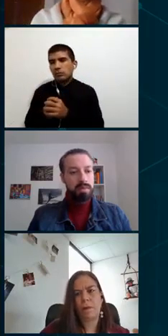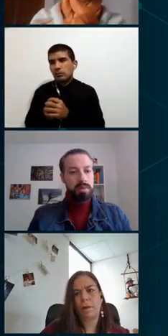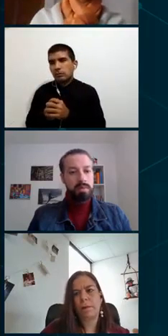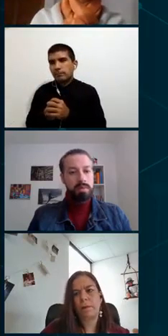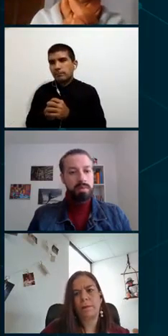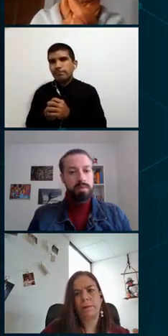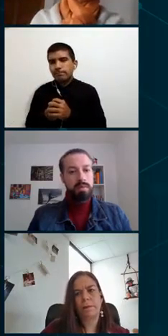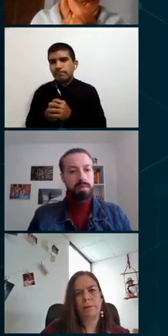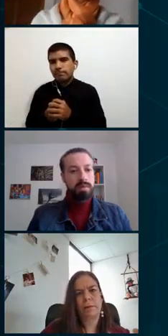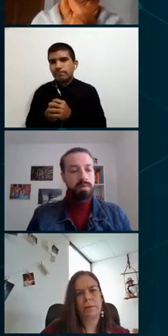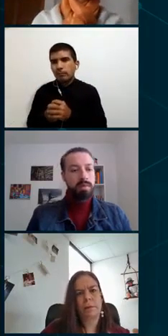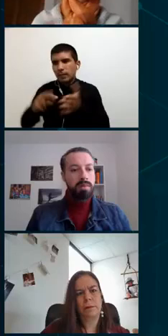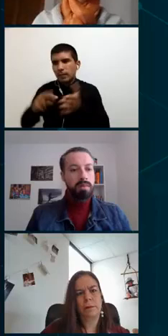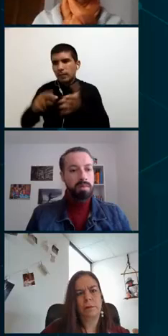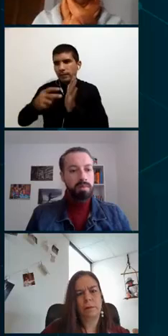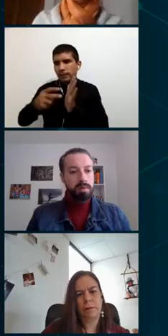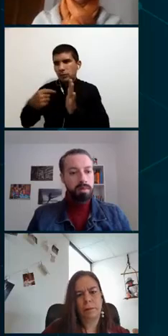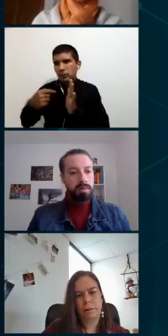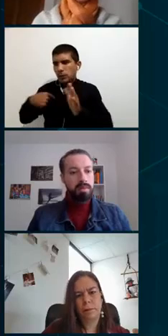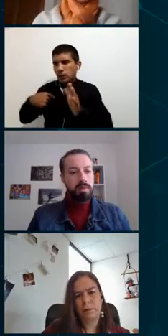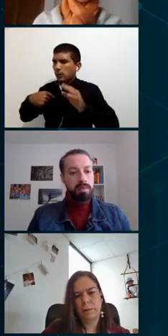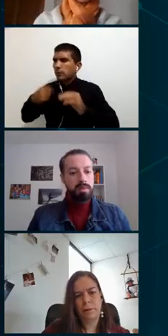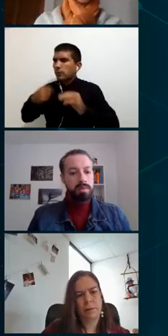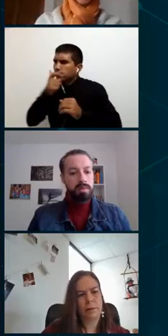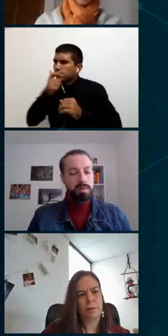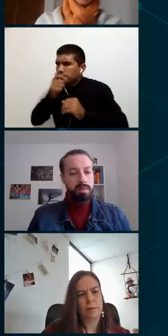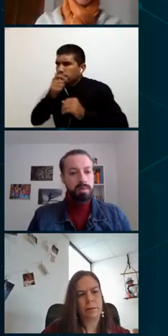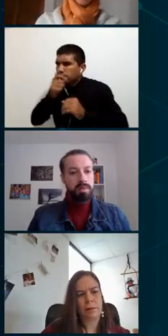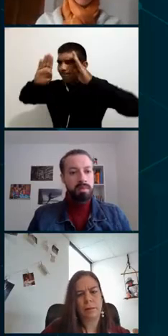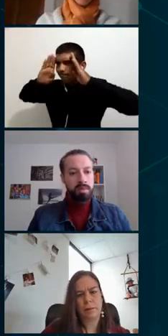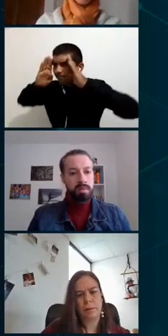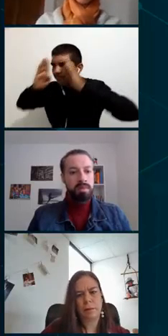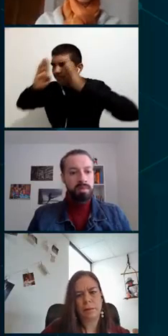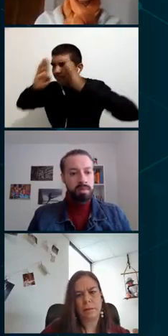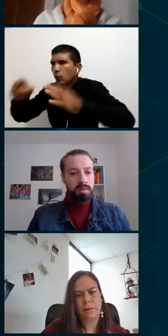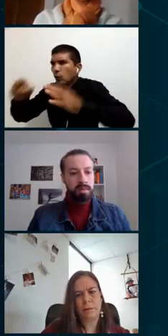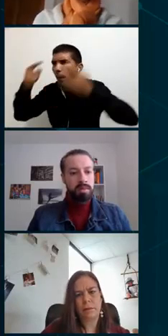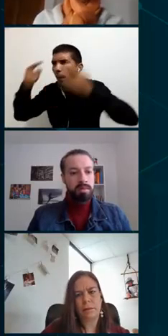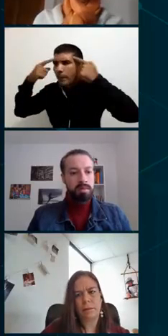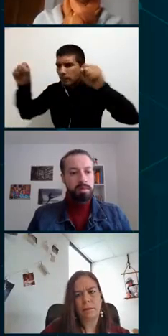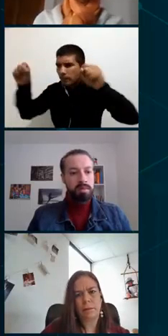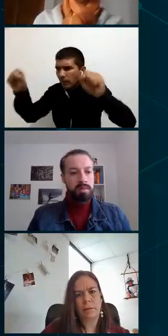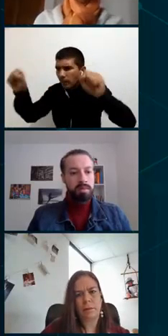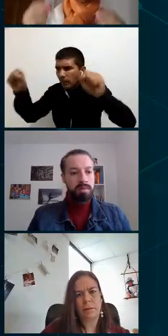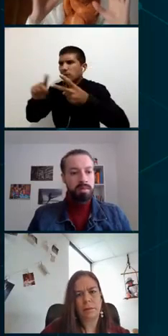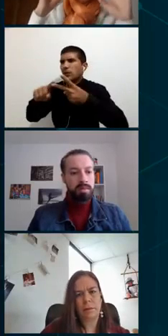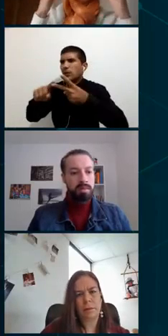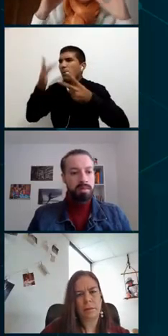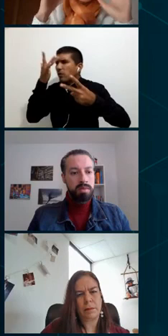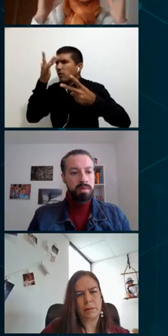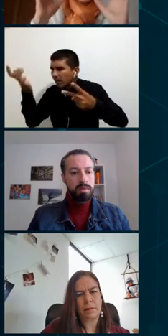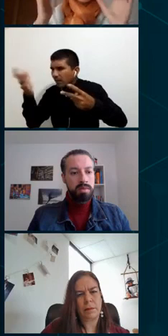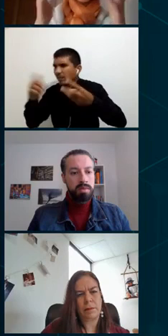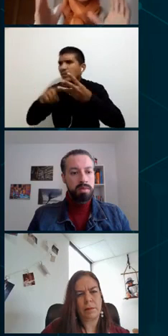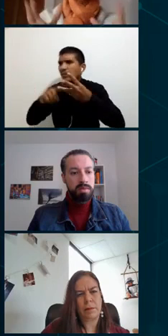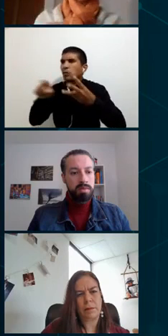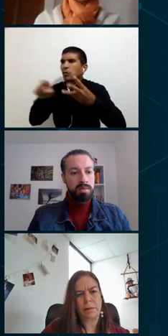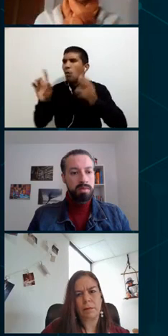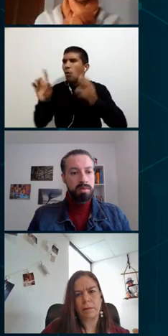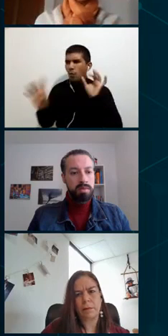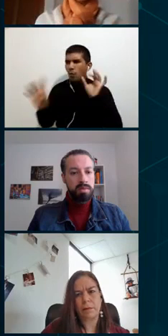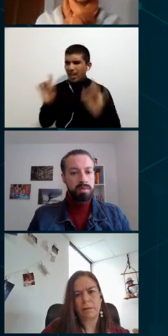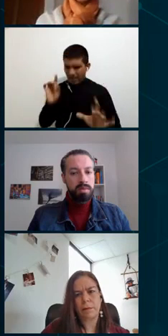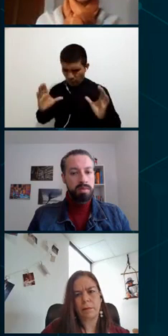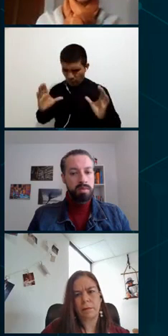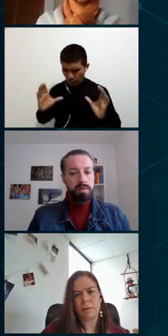esa persona por qué le duele lo que le duele, por qué le preocupa lo que le preocupa, ¿sí? Y de esa forma imaginármelo